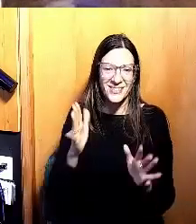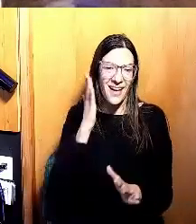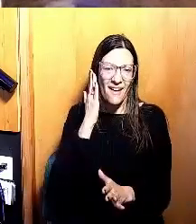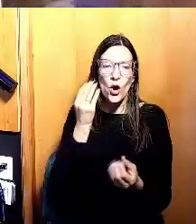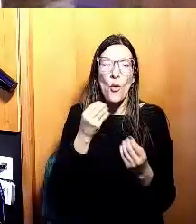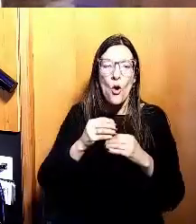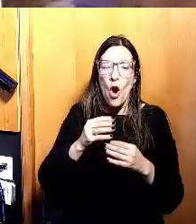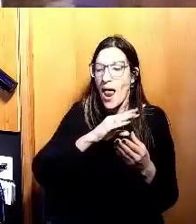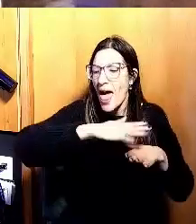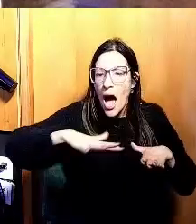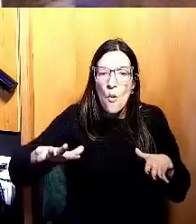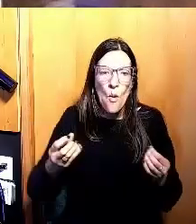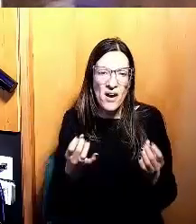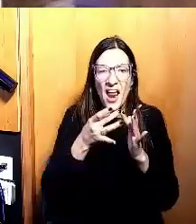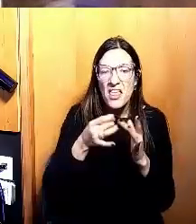Y después